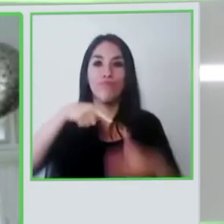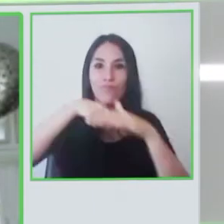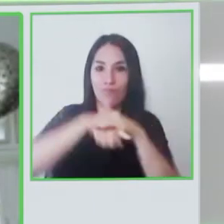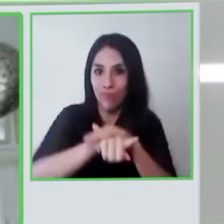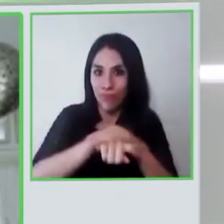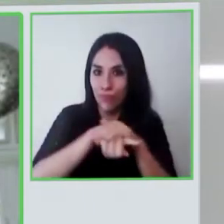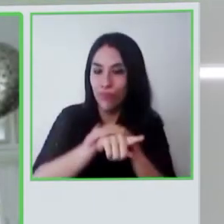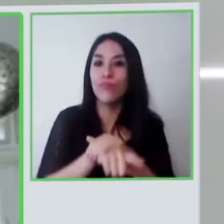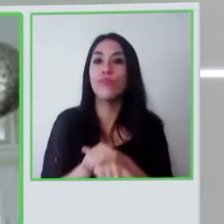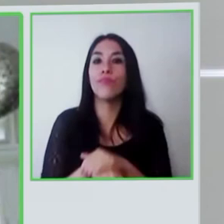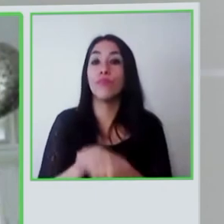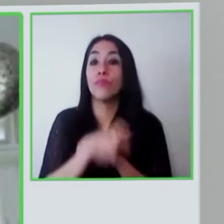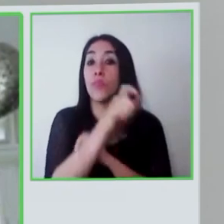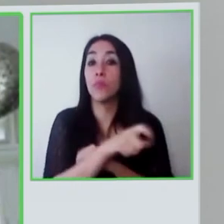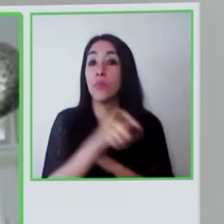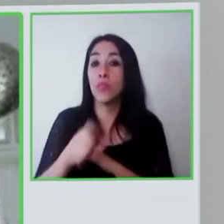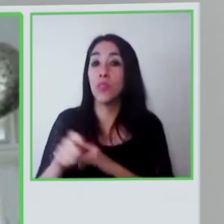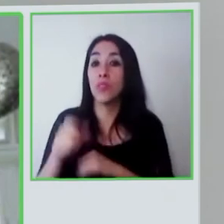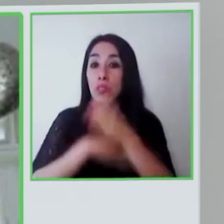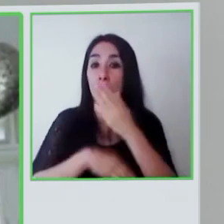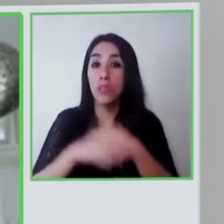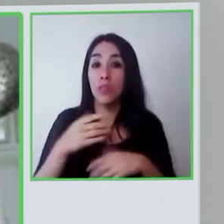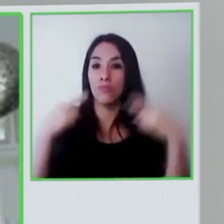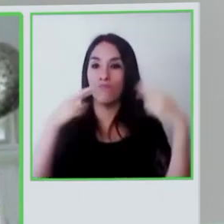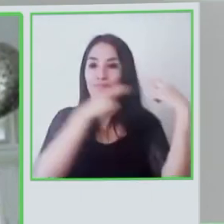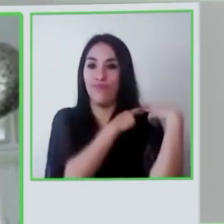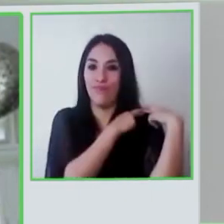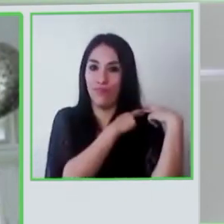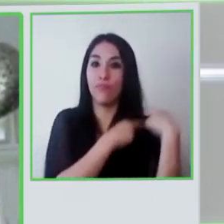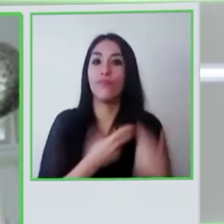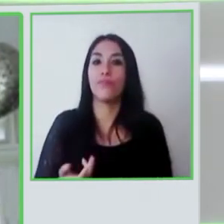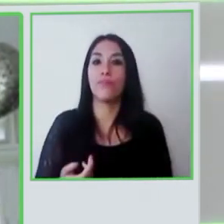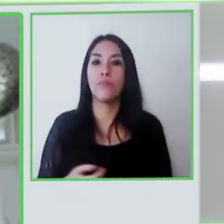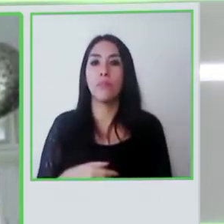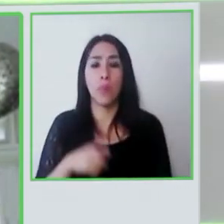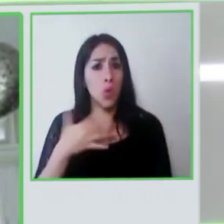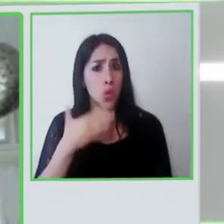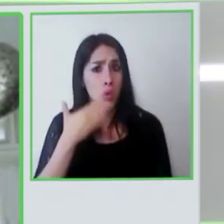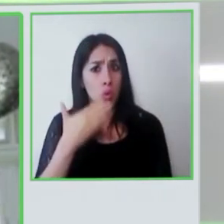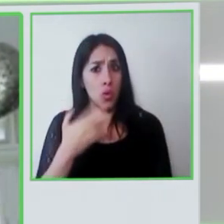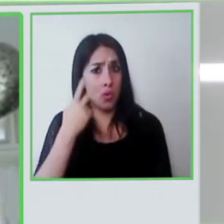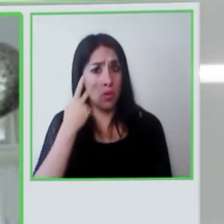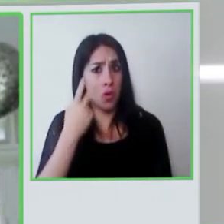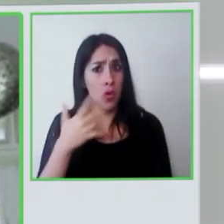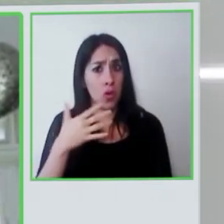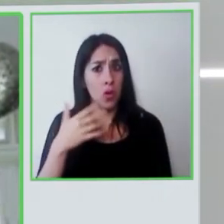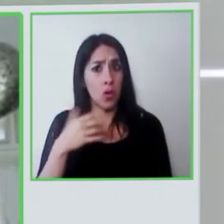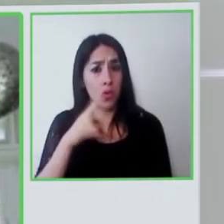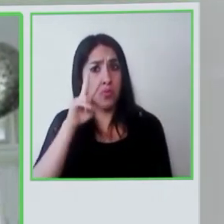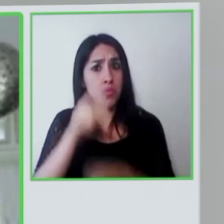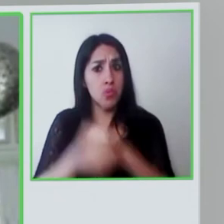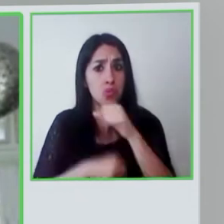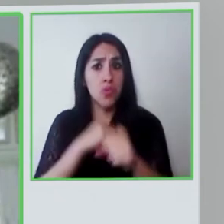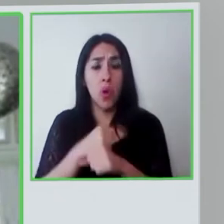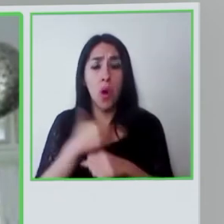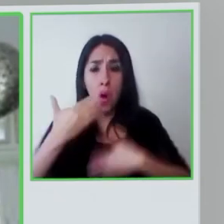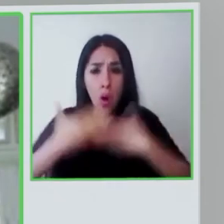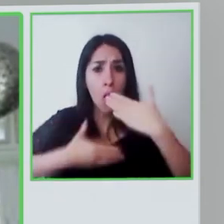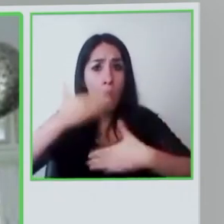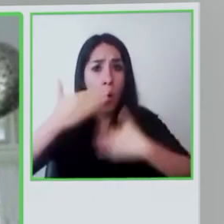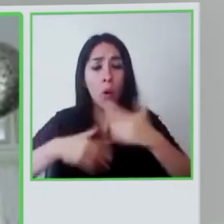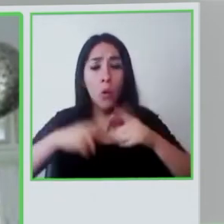discapacidad esto es extraordinario lo hemos visto en un periodo de dos años sabemos que el cómic desde el